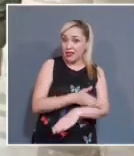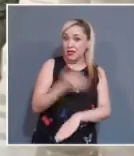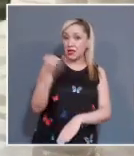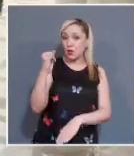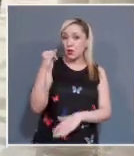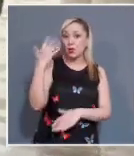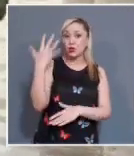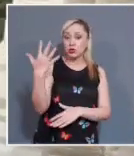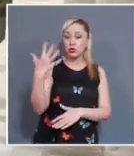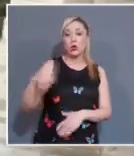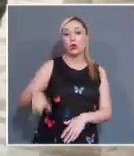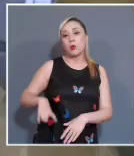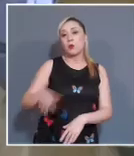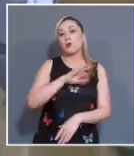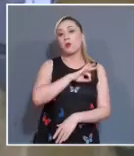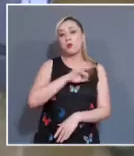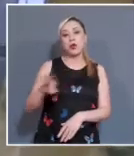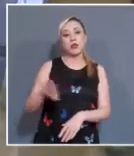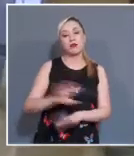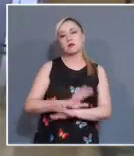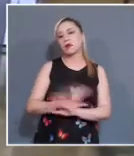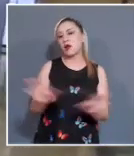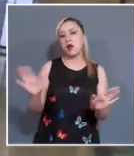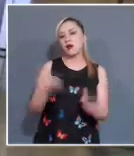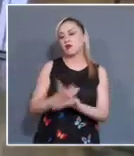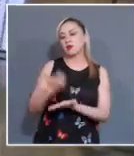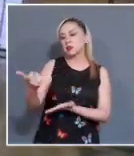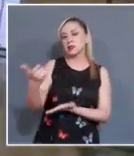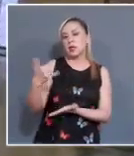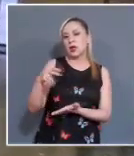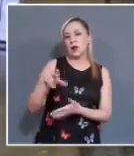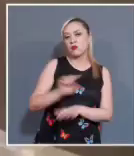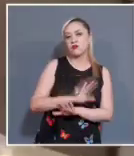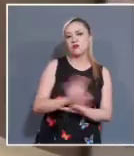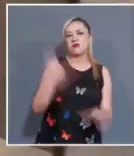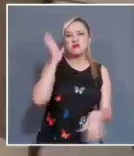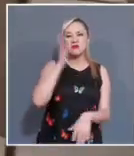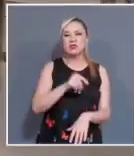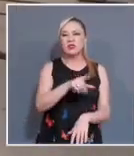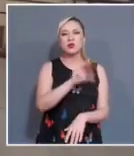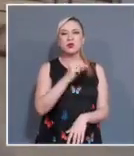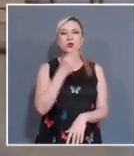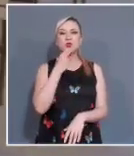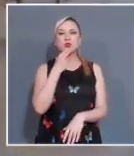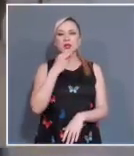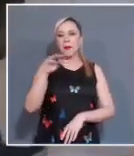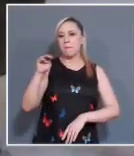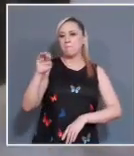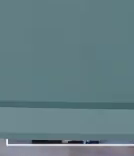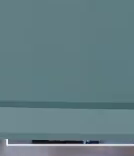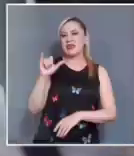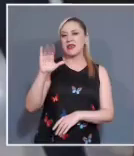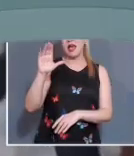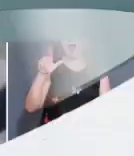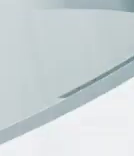podría retirar la oferta y desistirse de utilizar la marca Mexicana de Aviación.